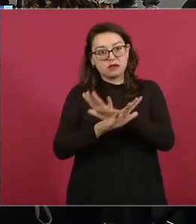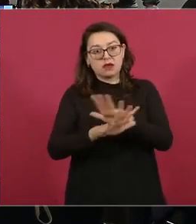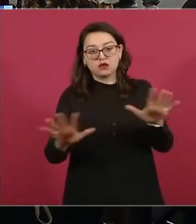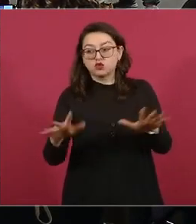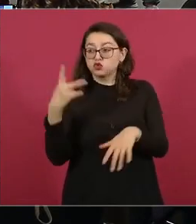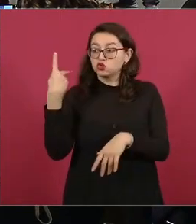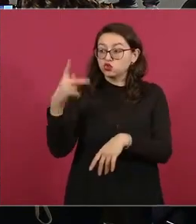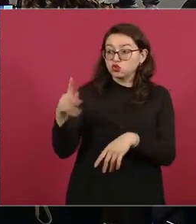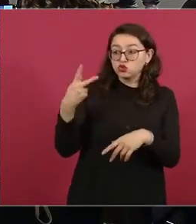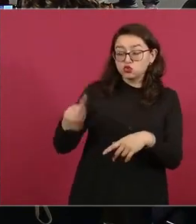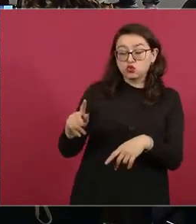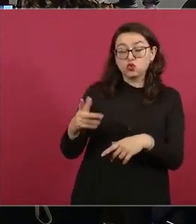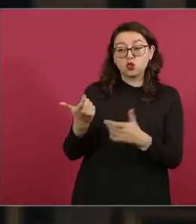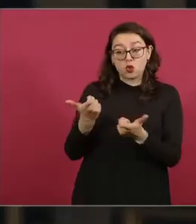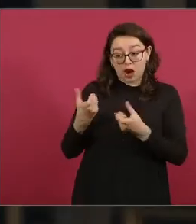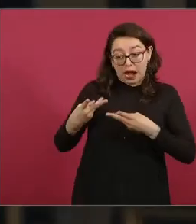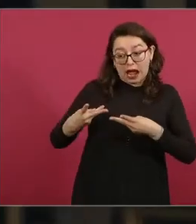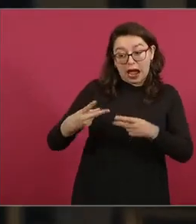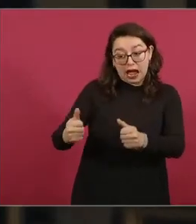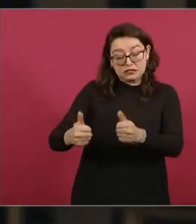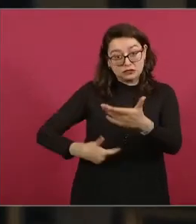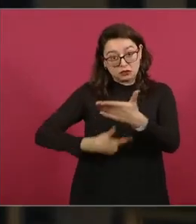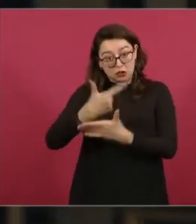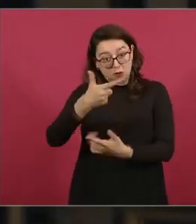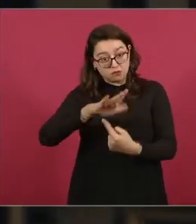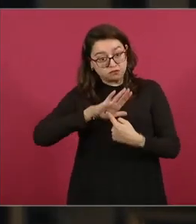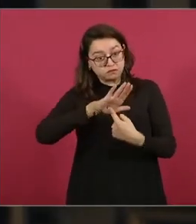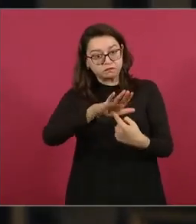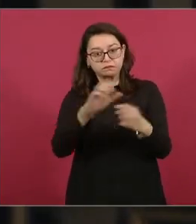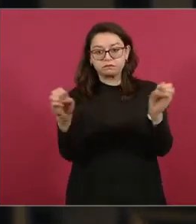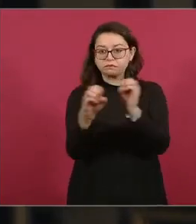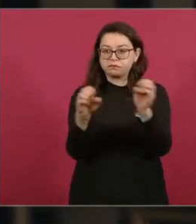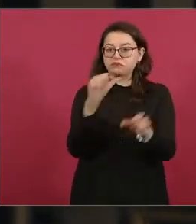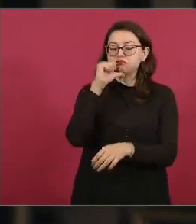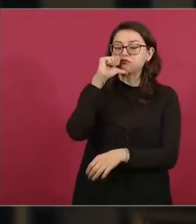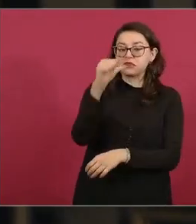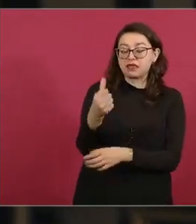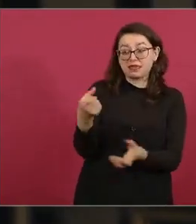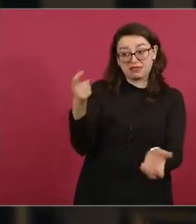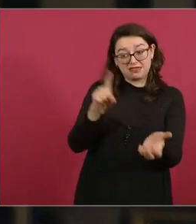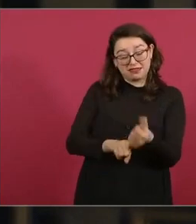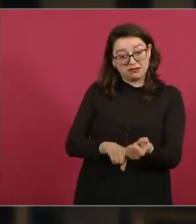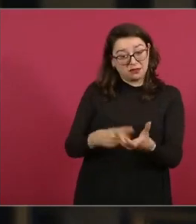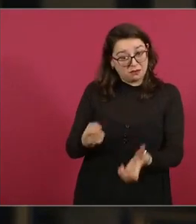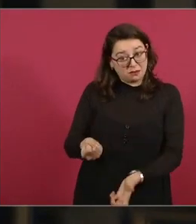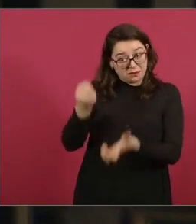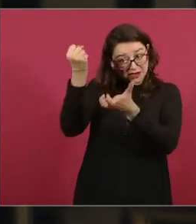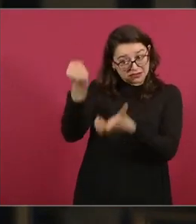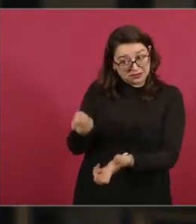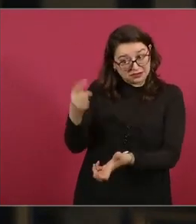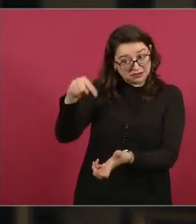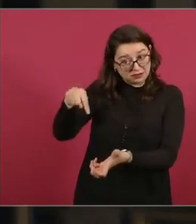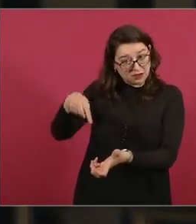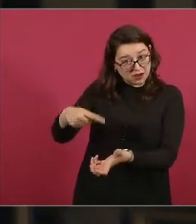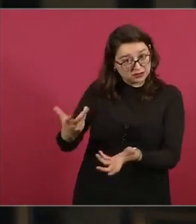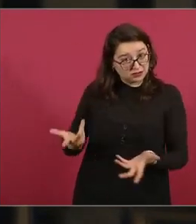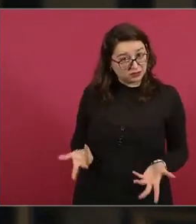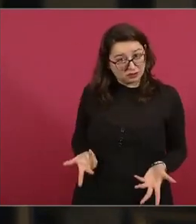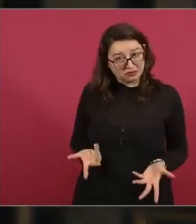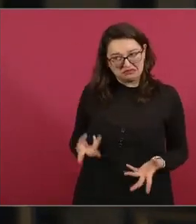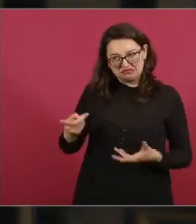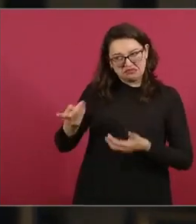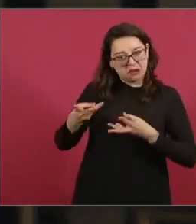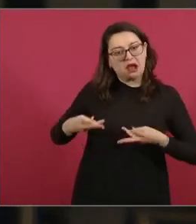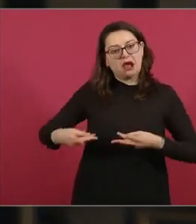con estas tarjetas corporativas, que es, repito, es dinero público, es decir, es dinero del pueblo de México, y